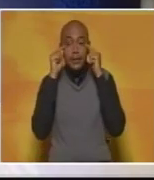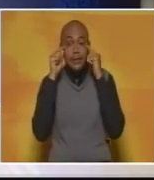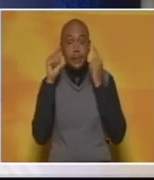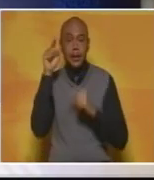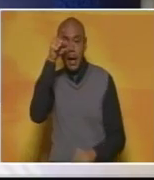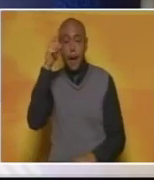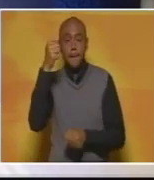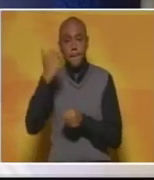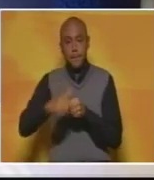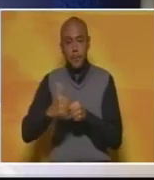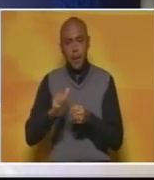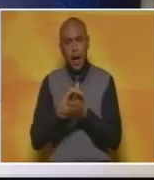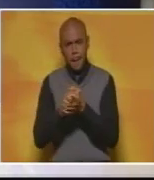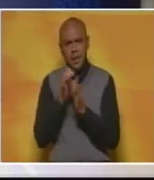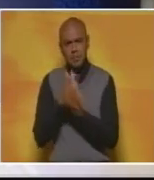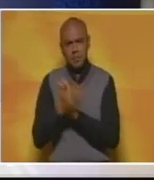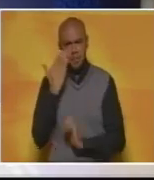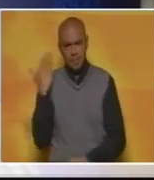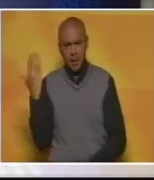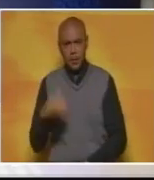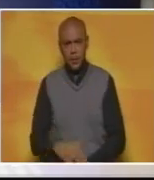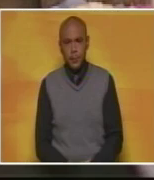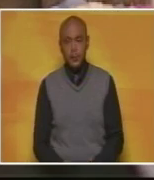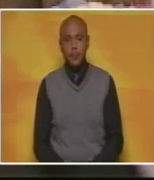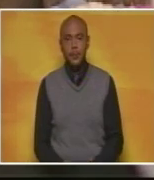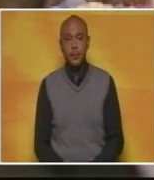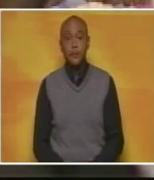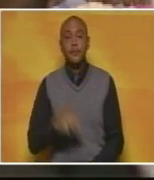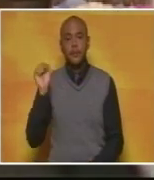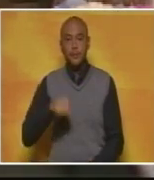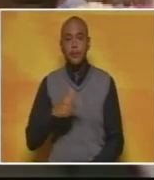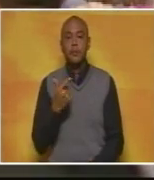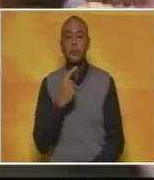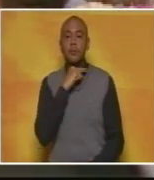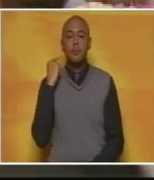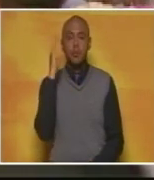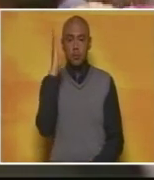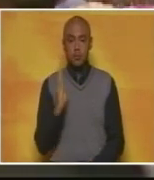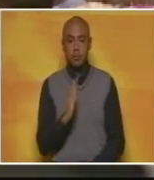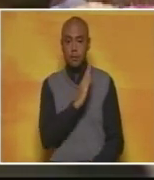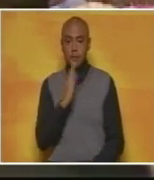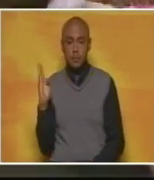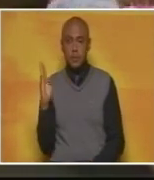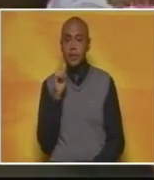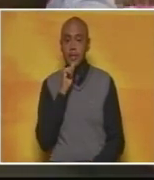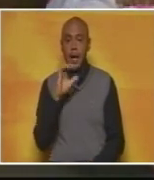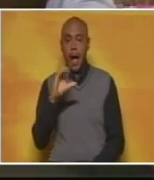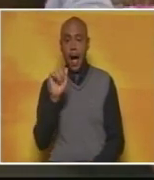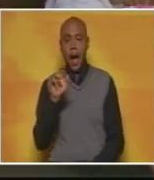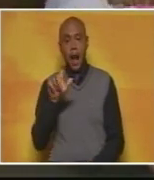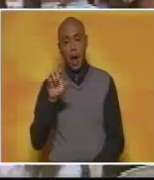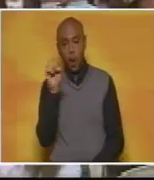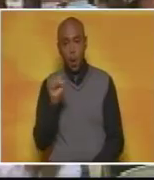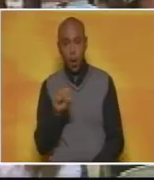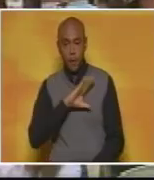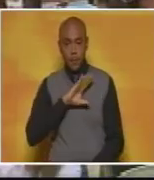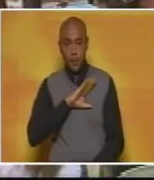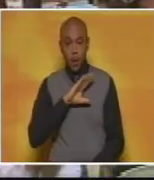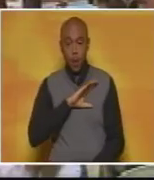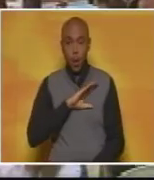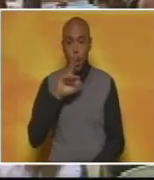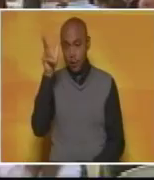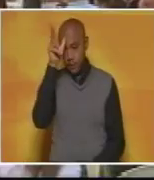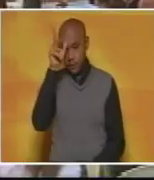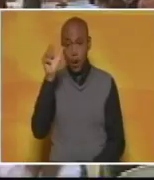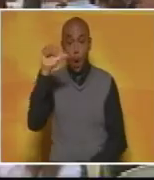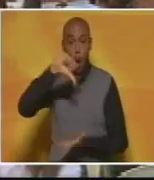Nuestra compañera Jenny Soto nos trae la información. La Eucaristía estuvo a cargo del Monseñor Carlos Cabeza, obispo de Coro, quien envió un